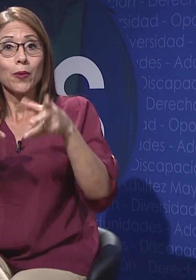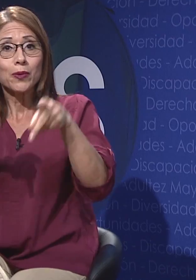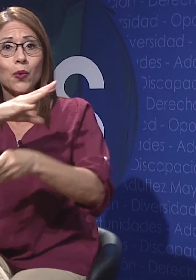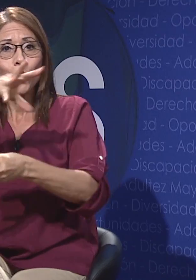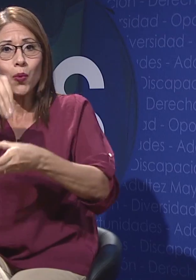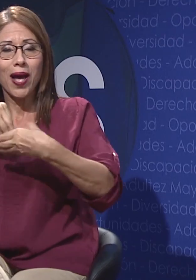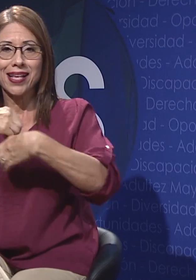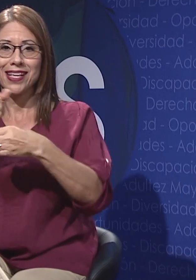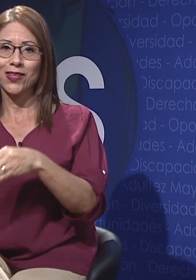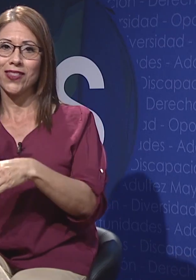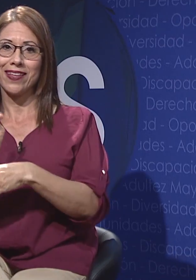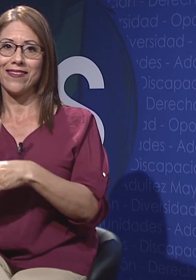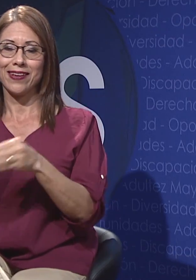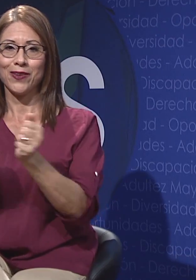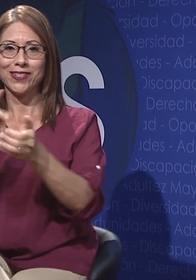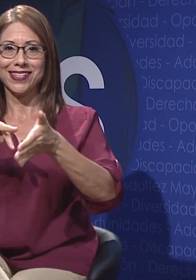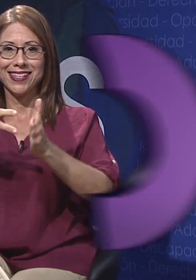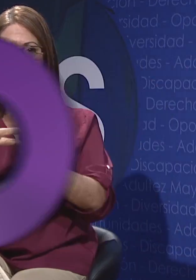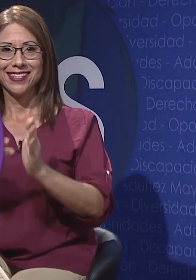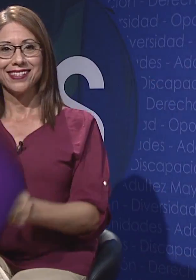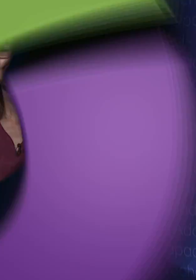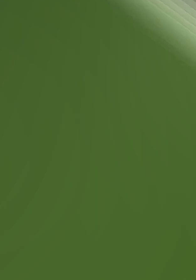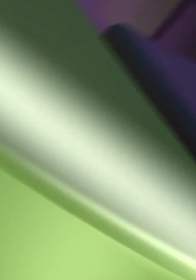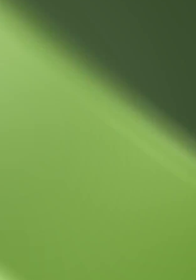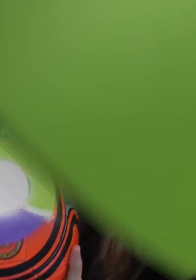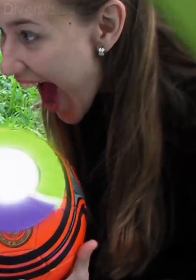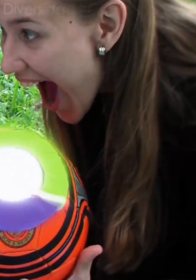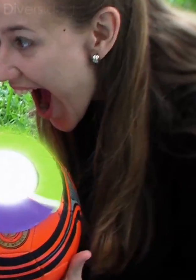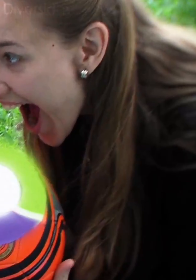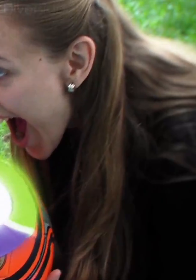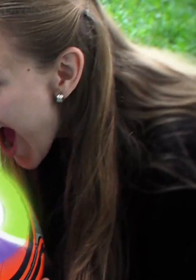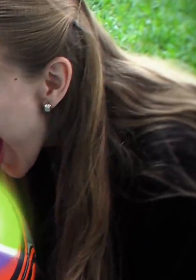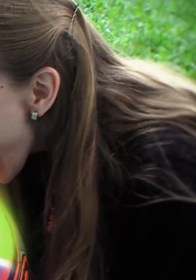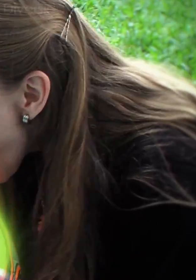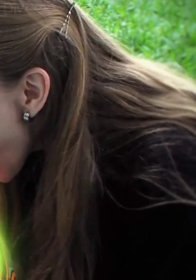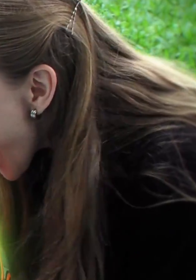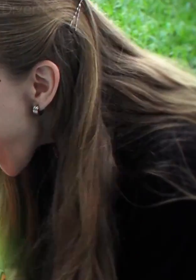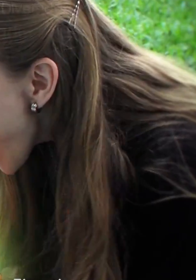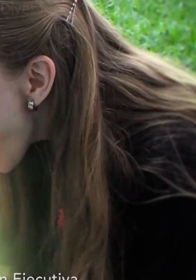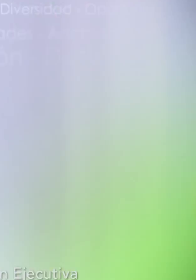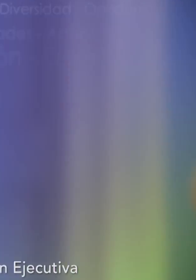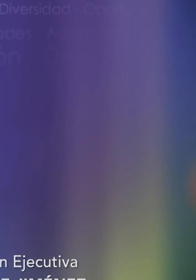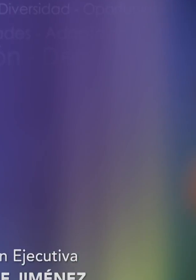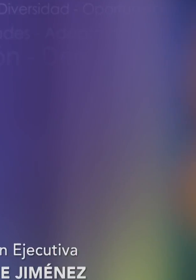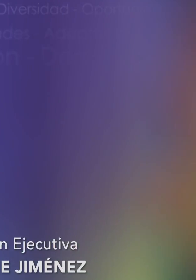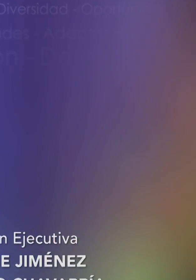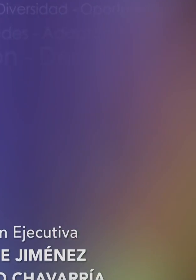inclusión haciendo televisión con sentido.